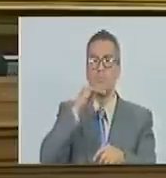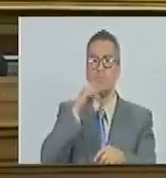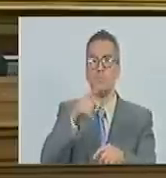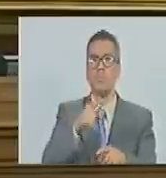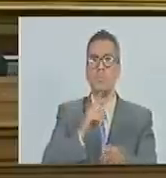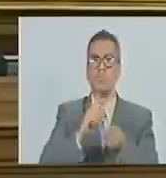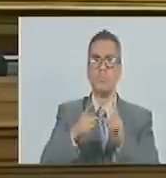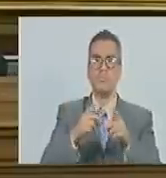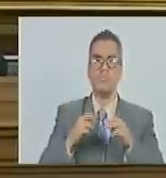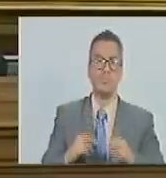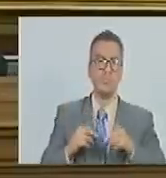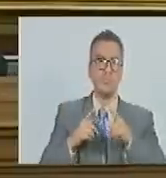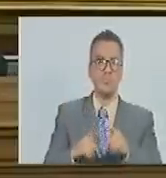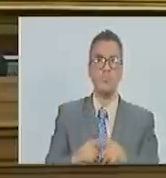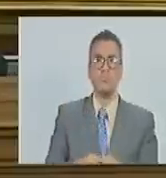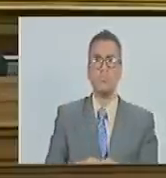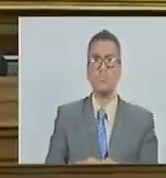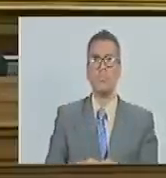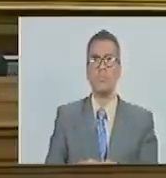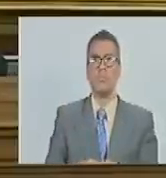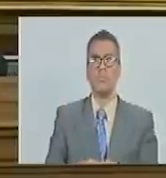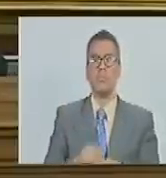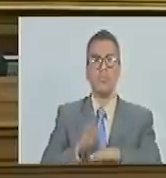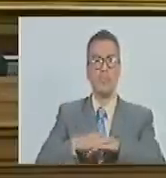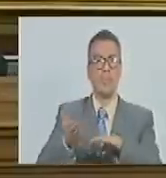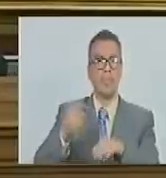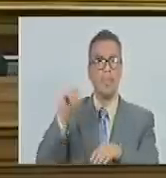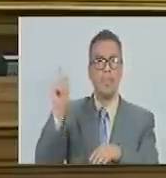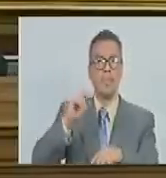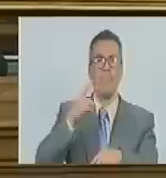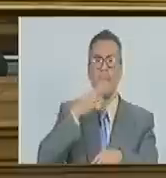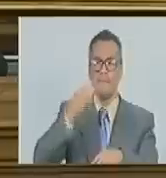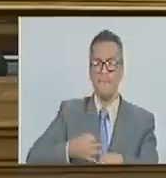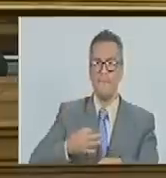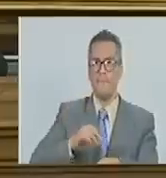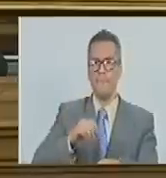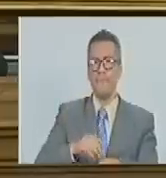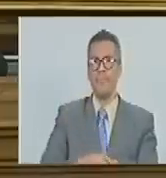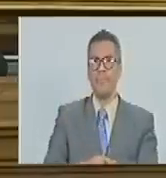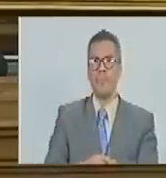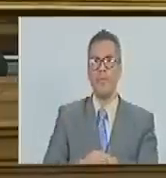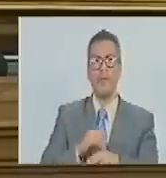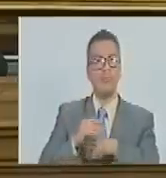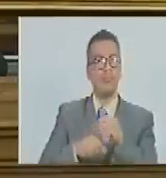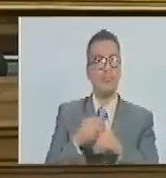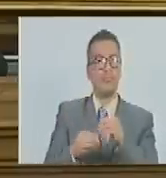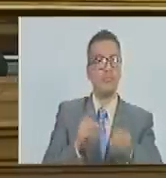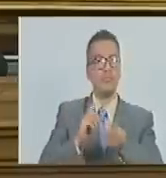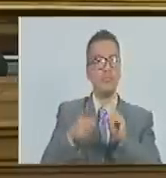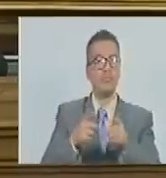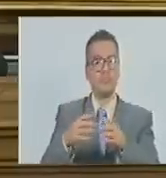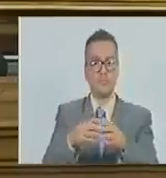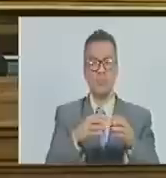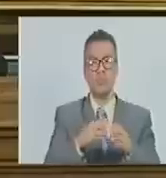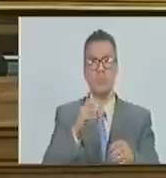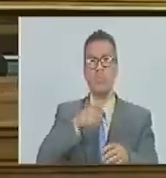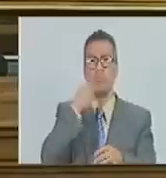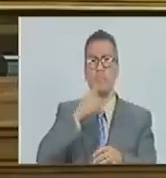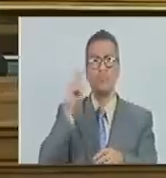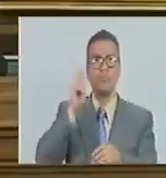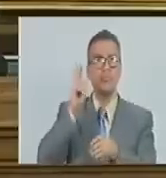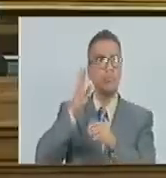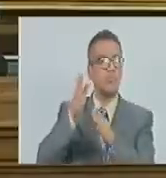en varias oportunidades. Porque la verdadera razón por la cual algunos sectores de la política